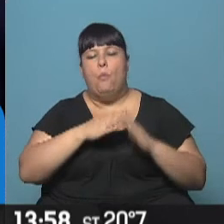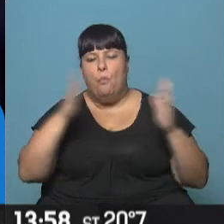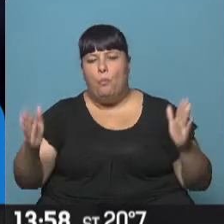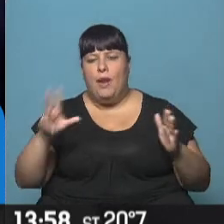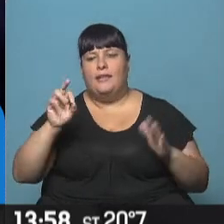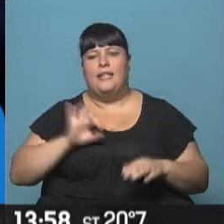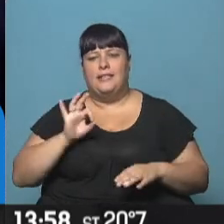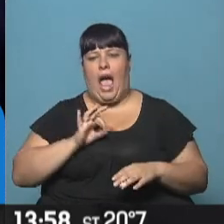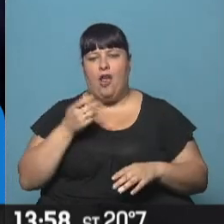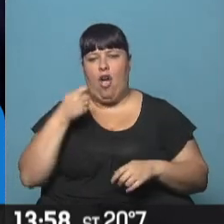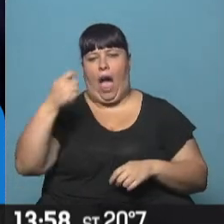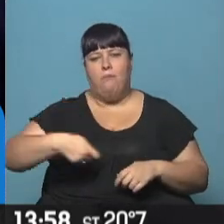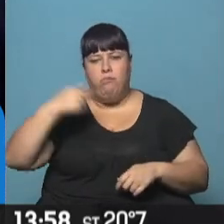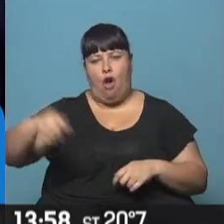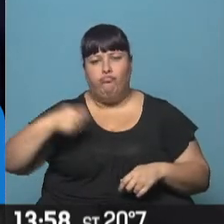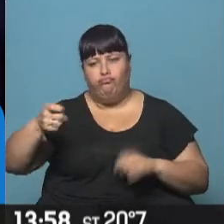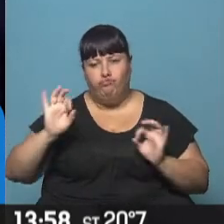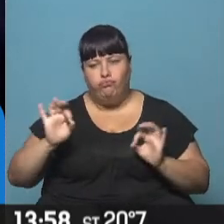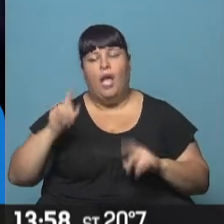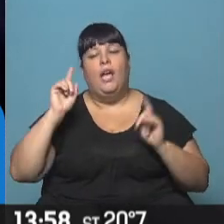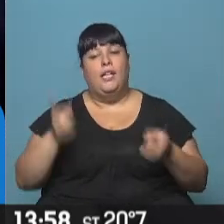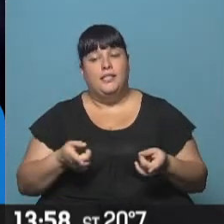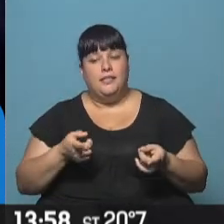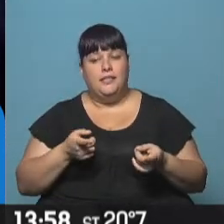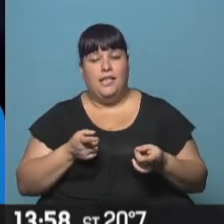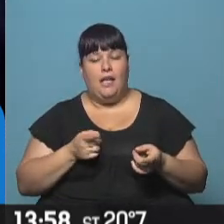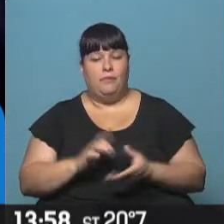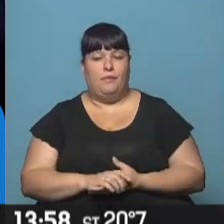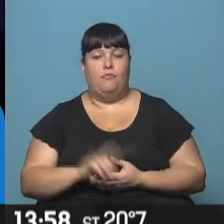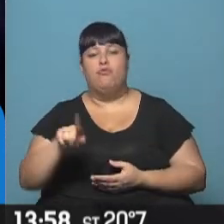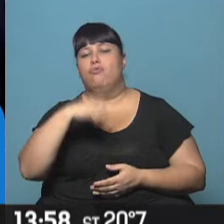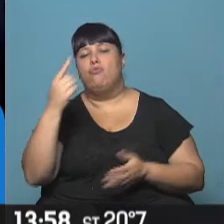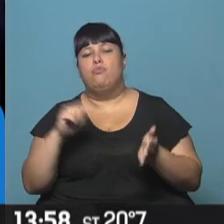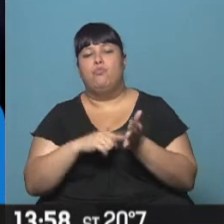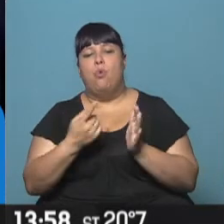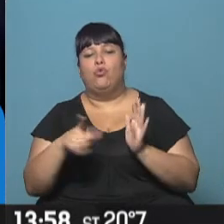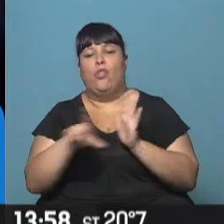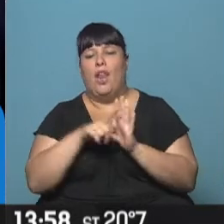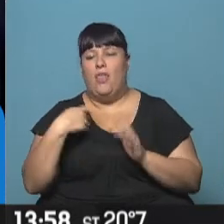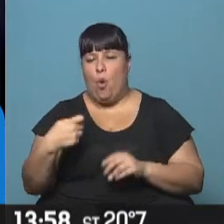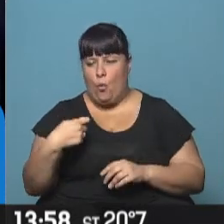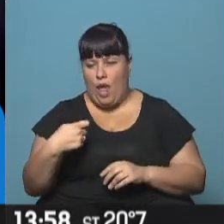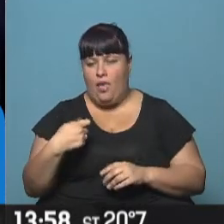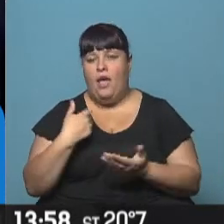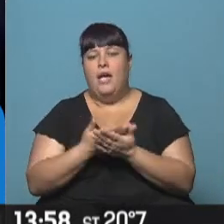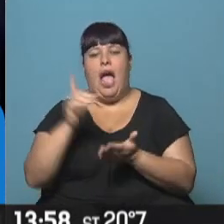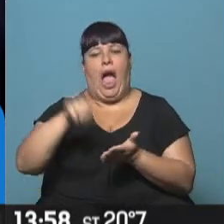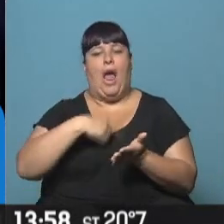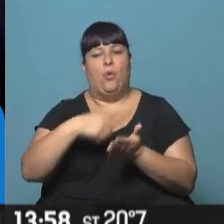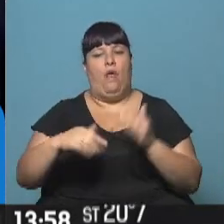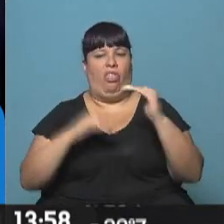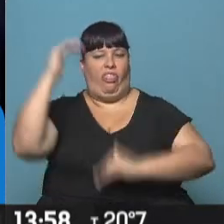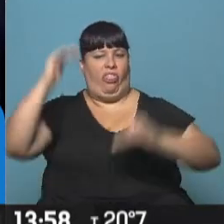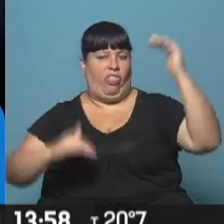los 30 años de servicio con aporte efectivo. Y también, otro punto del régimen previsional, impulsar la eliminación de las